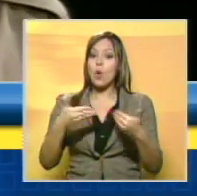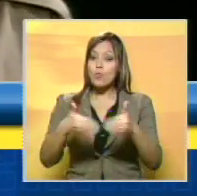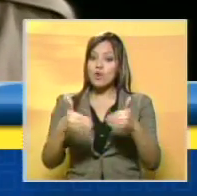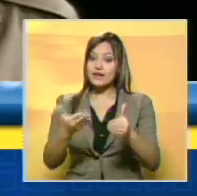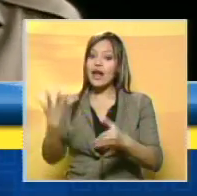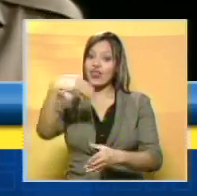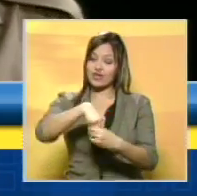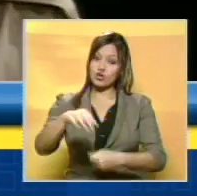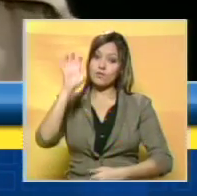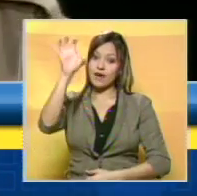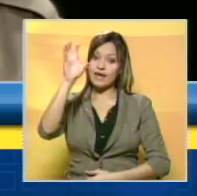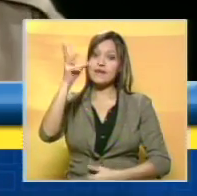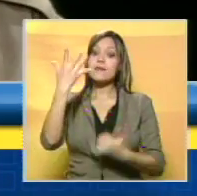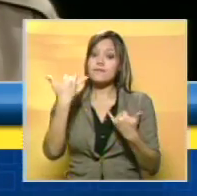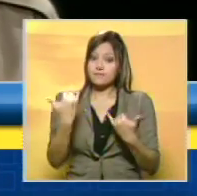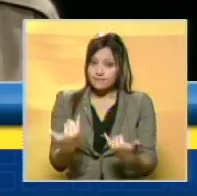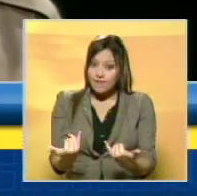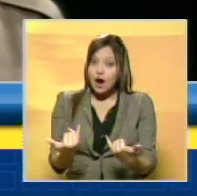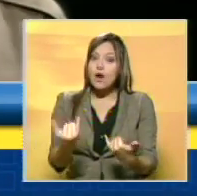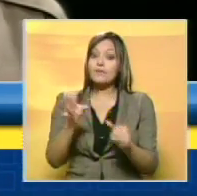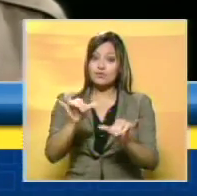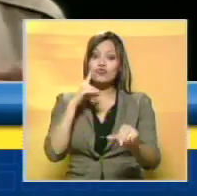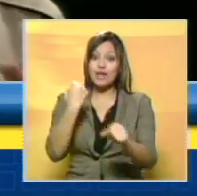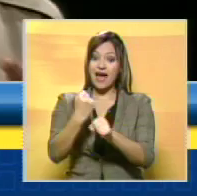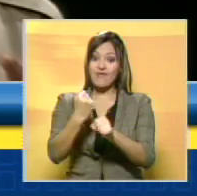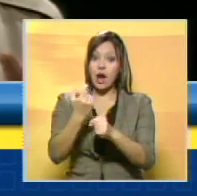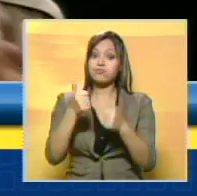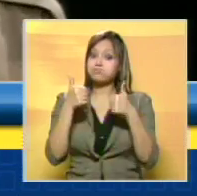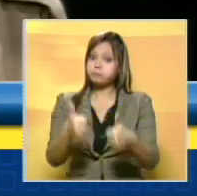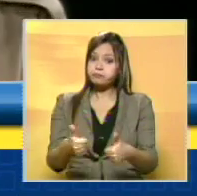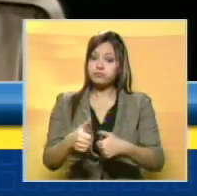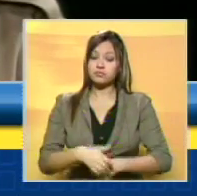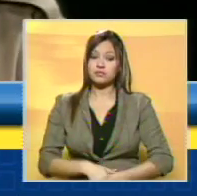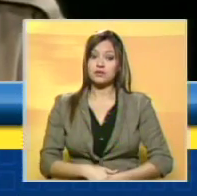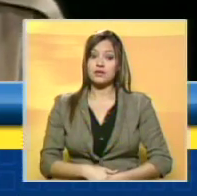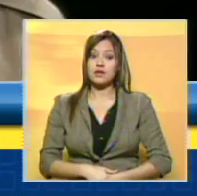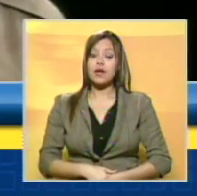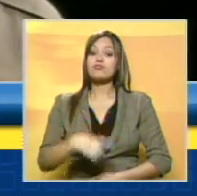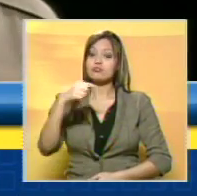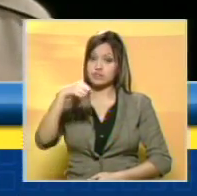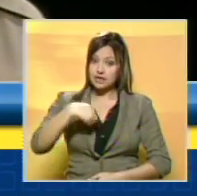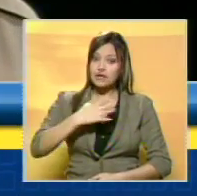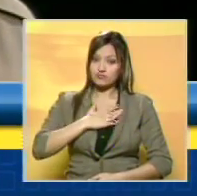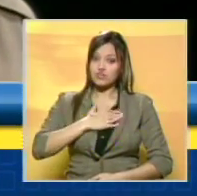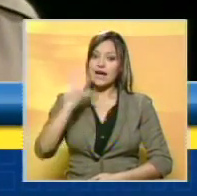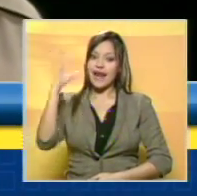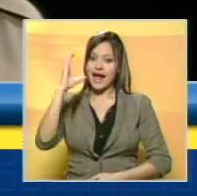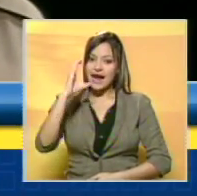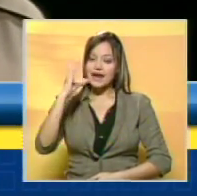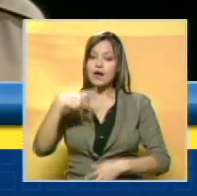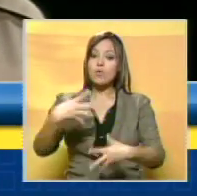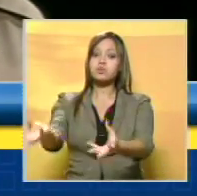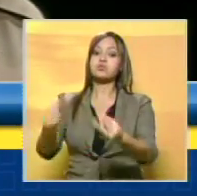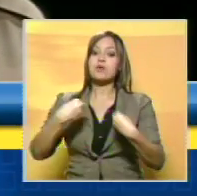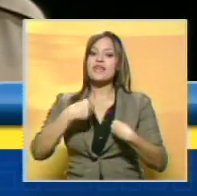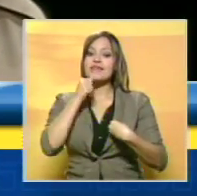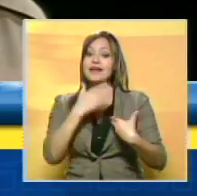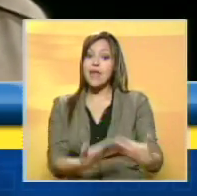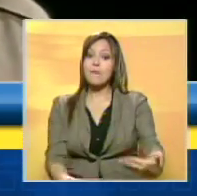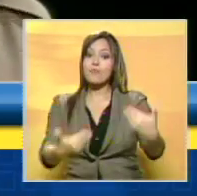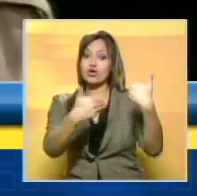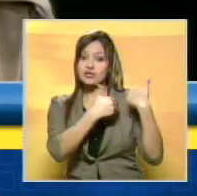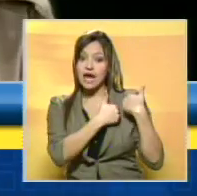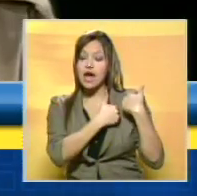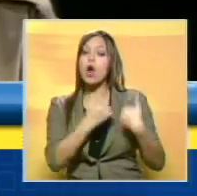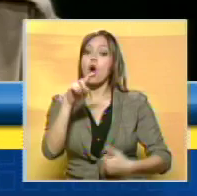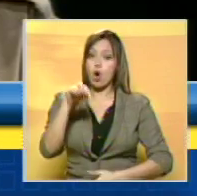países. Y precisamente aquí se ha dado un trabajo tremendo. A nosotros en Caracas se nos entregó la responsabilidad